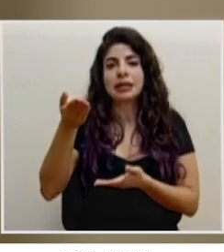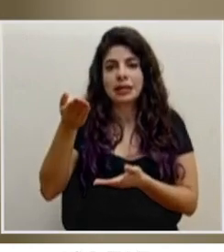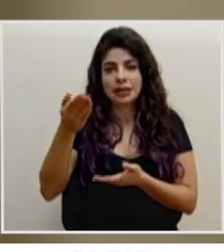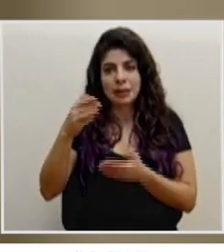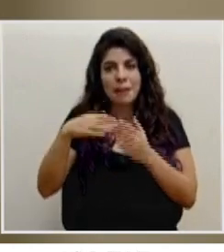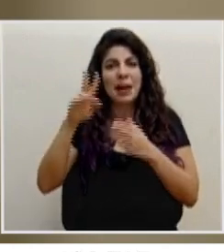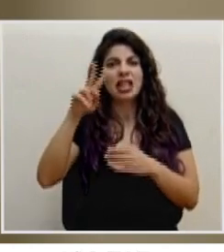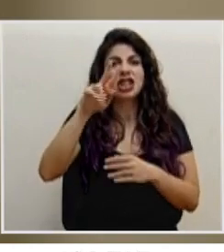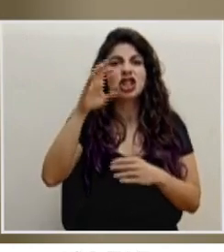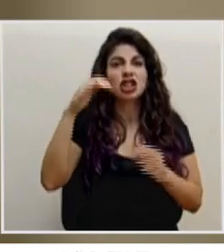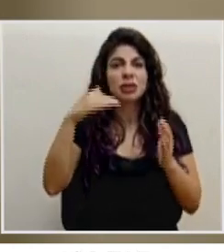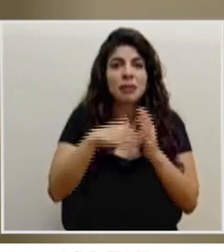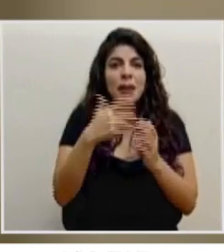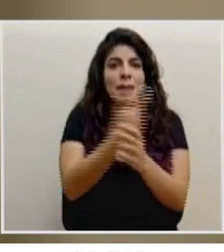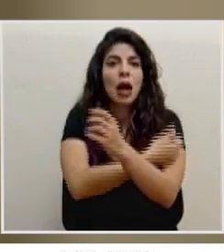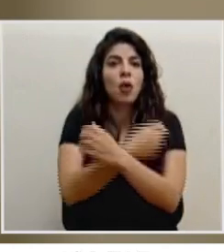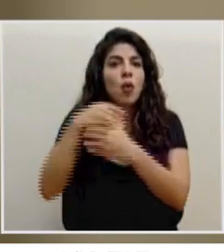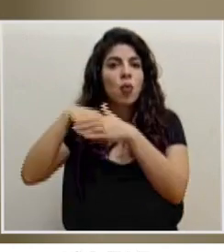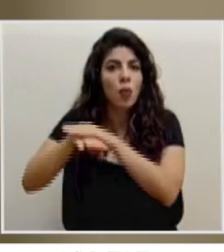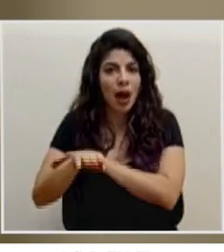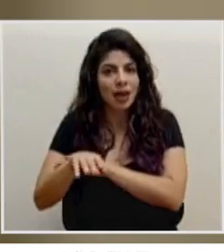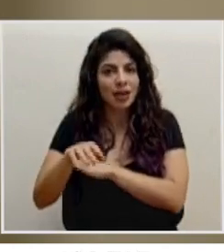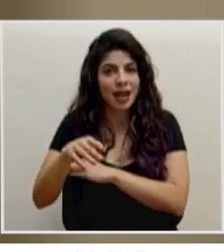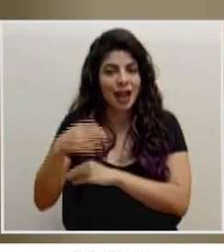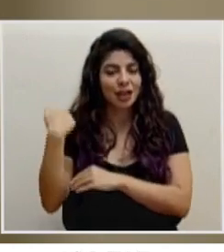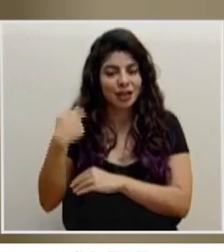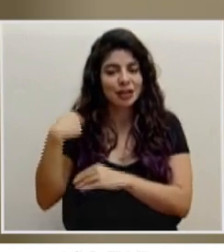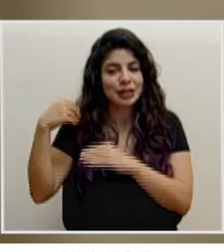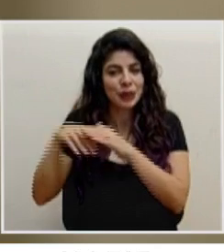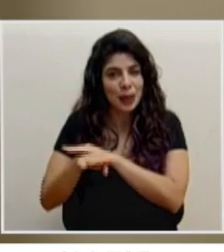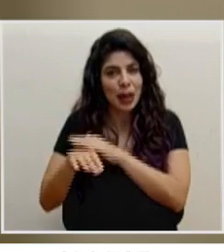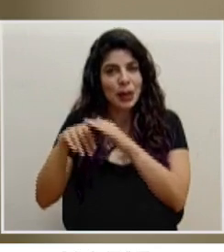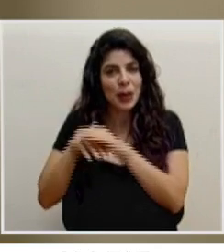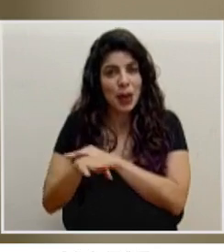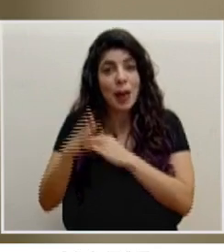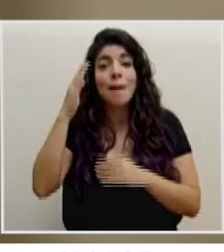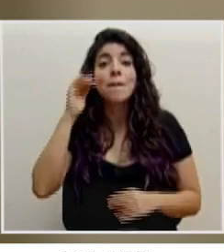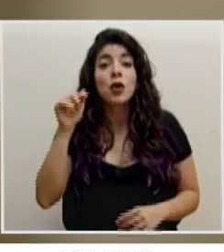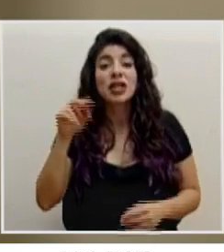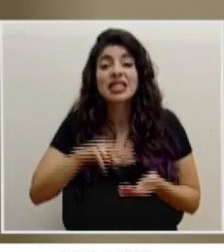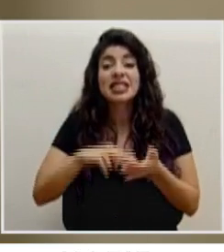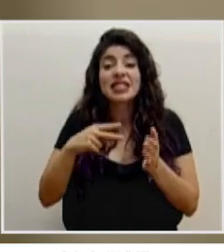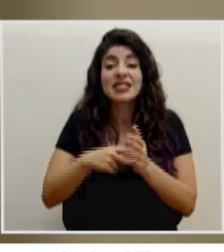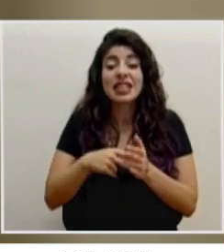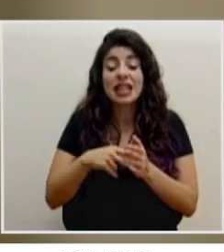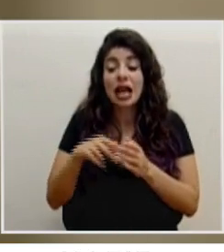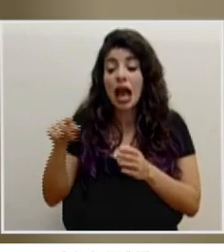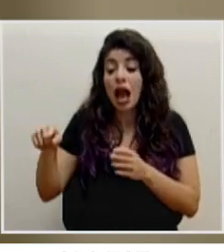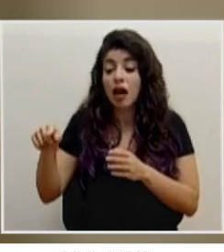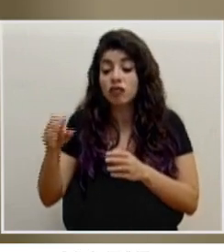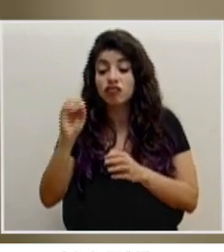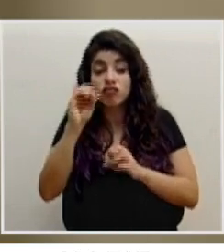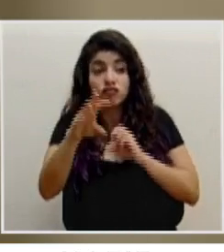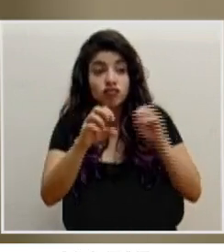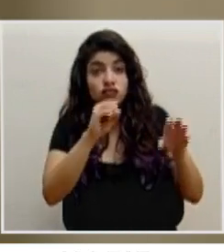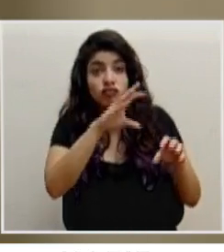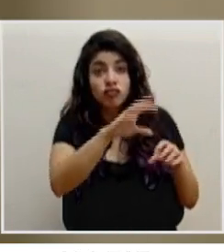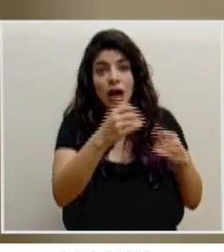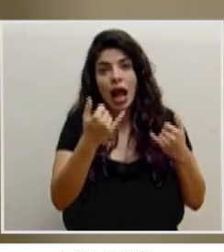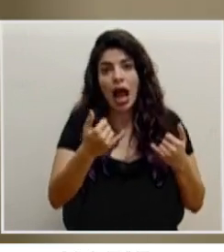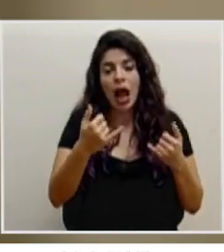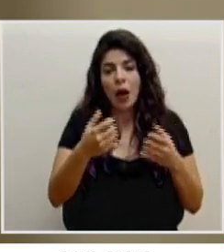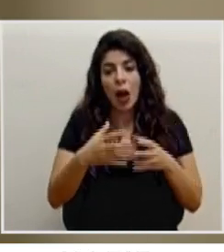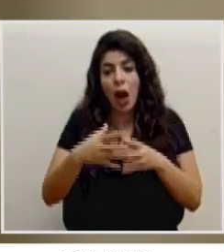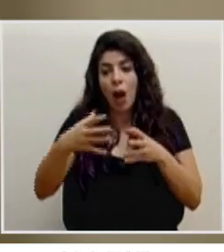más de 200,000 vacunas, que es lo que hemos estado refiriendo. Porque entonces ya el comportamiento de la distribución está aumentando, como en este